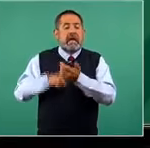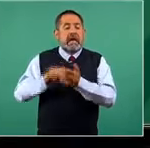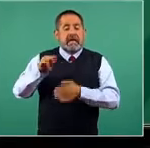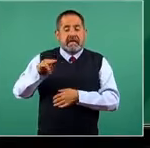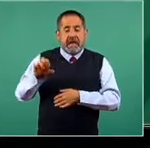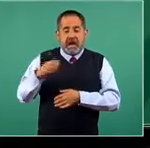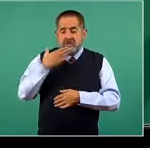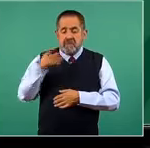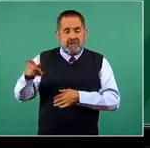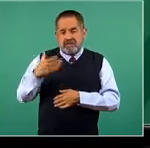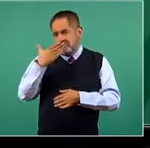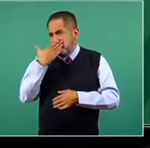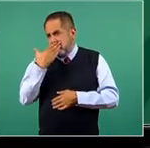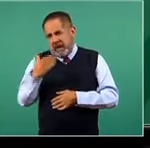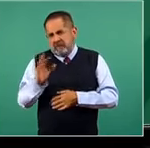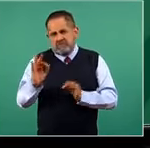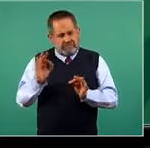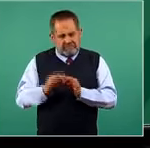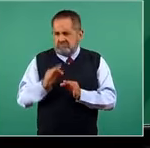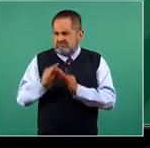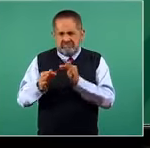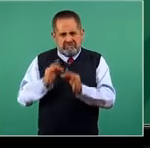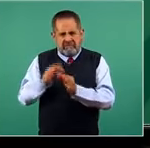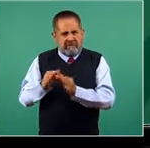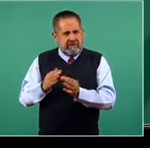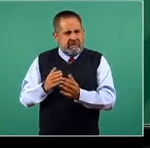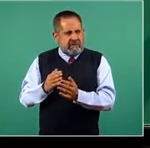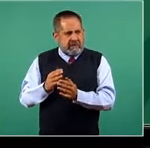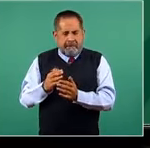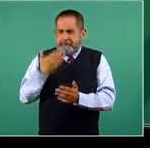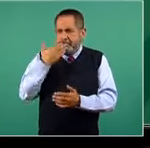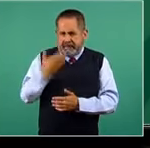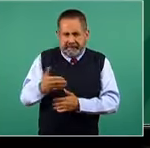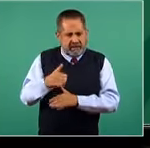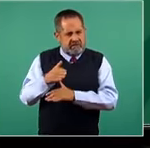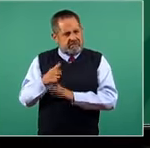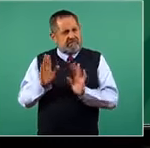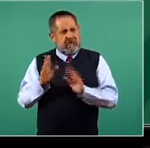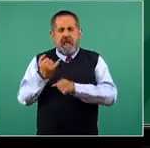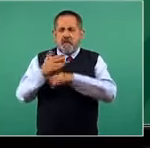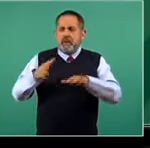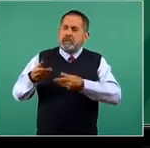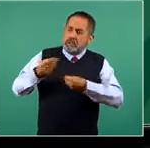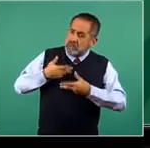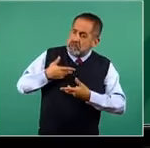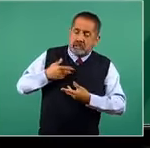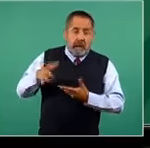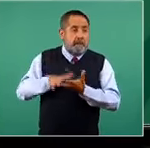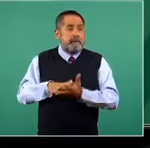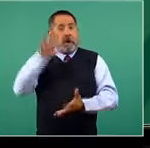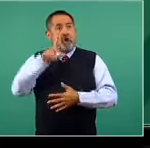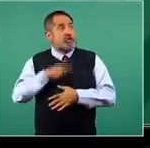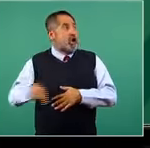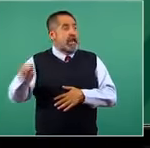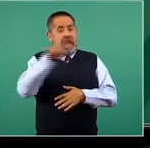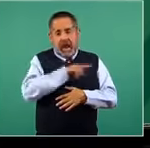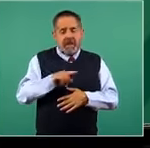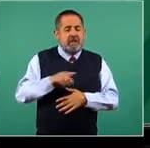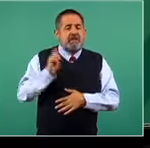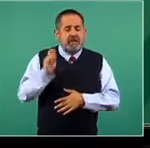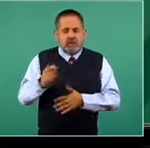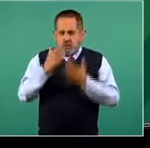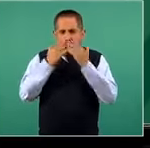funcionado bien, ha sido muy eficiente y tenemos la información de que en su mayoría, en su enorme mayoría,